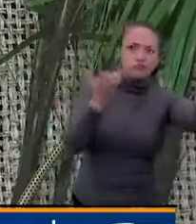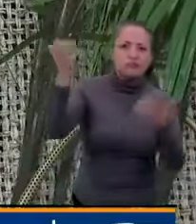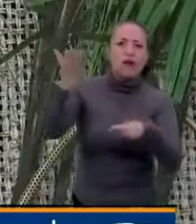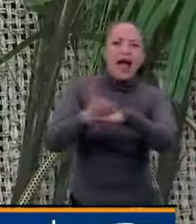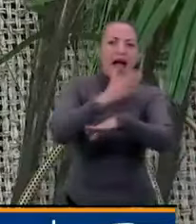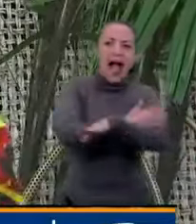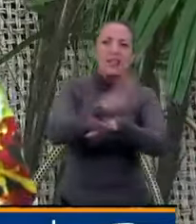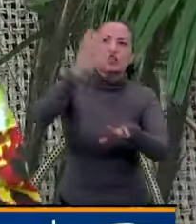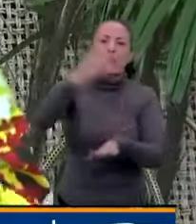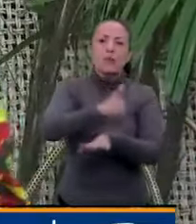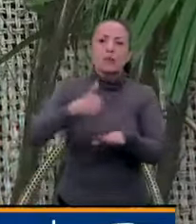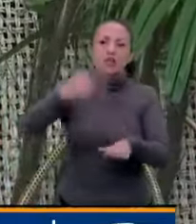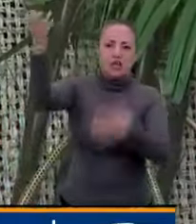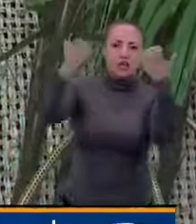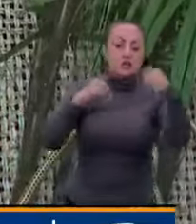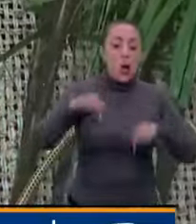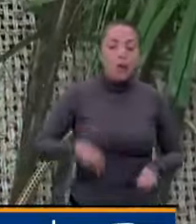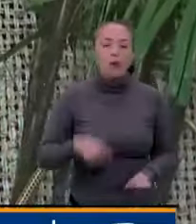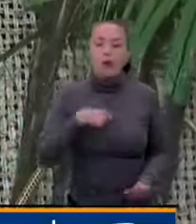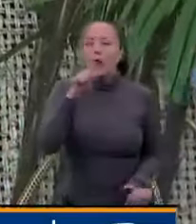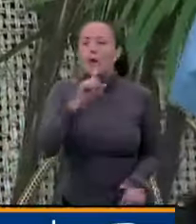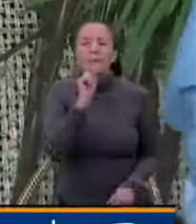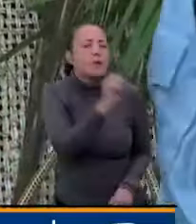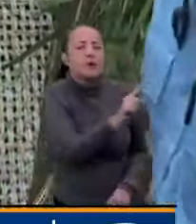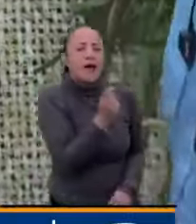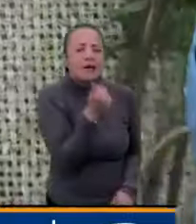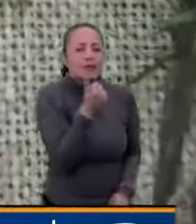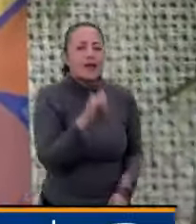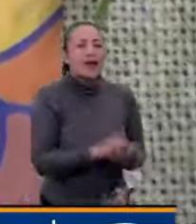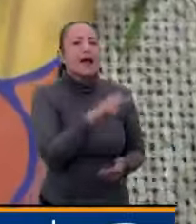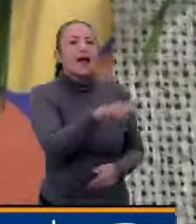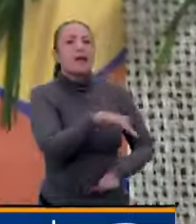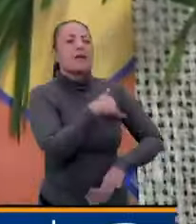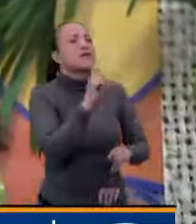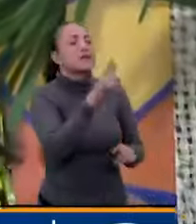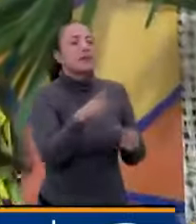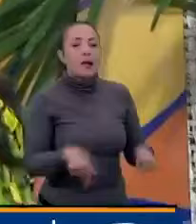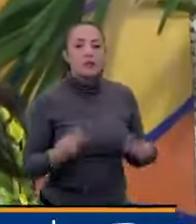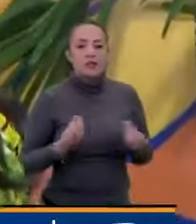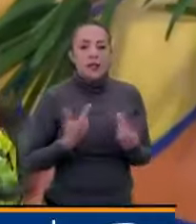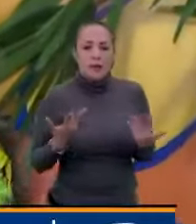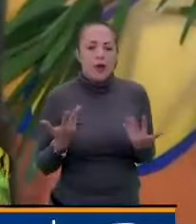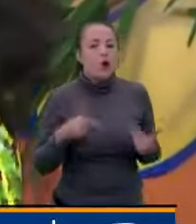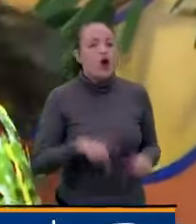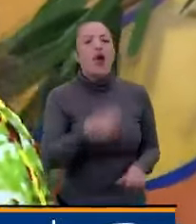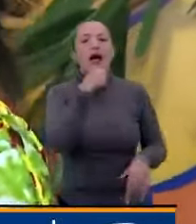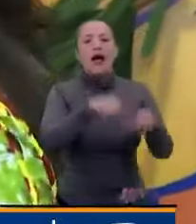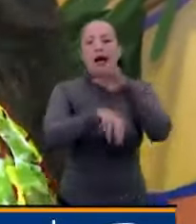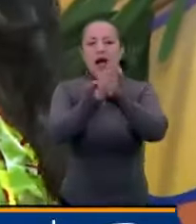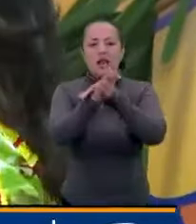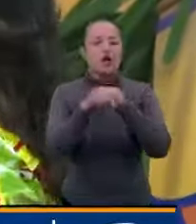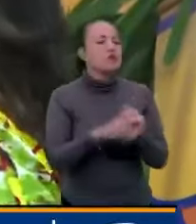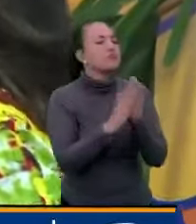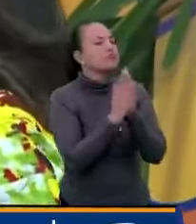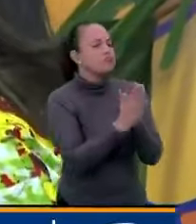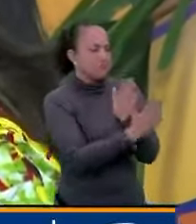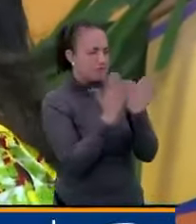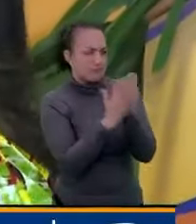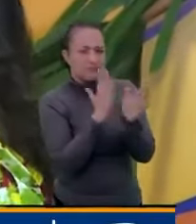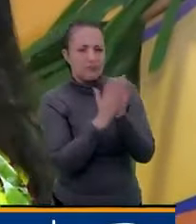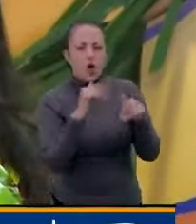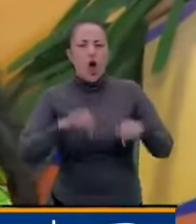diferentes jefes de Estado. Está conmigo una pregunta rapidita. Canciller, estamos en vivo para Noticias Caracol. Por favor, cuéntenos